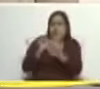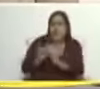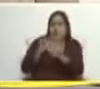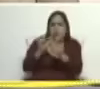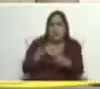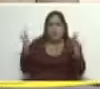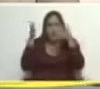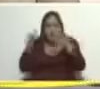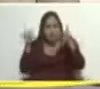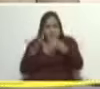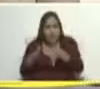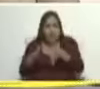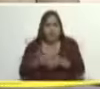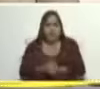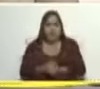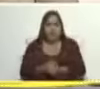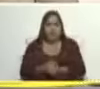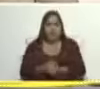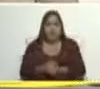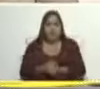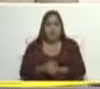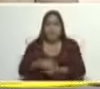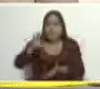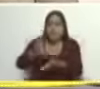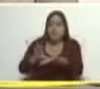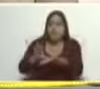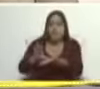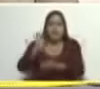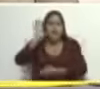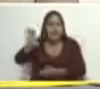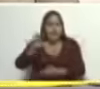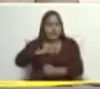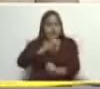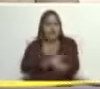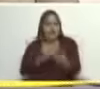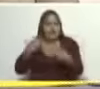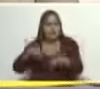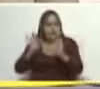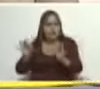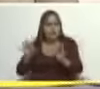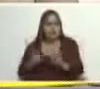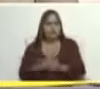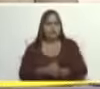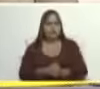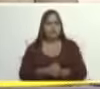perpetuamente en la periferia de un centro específico.